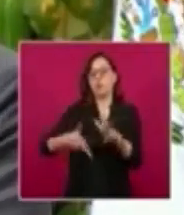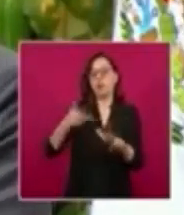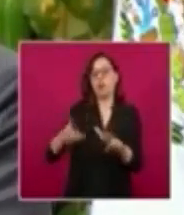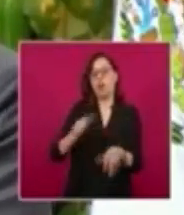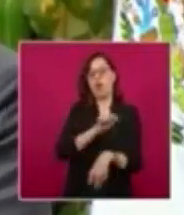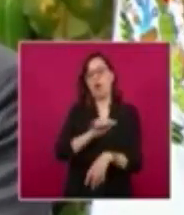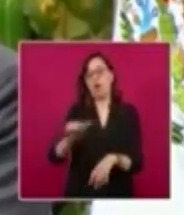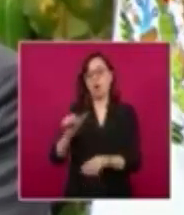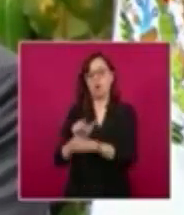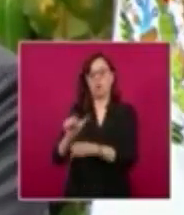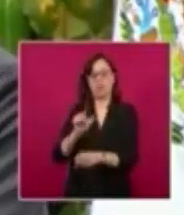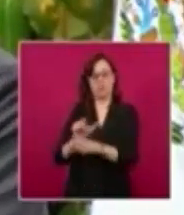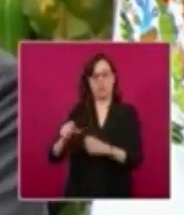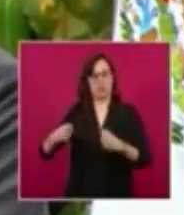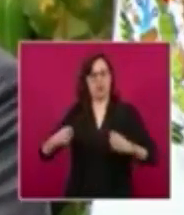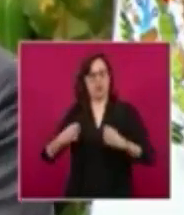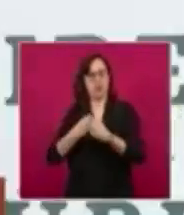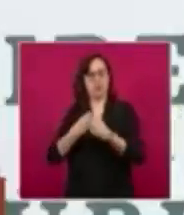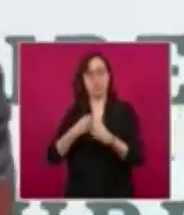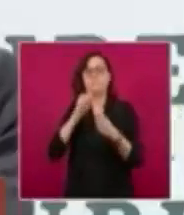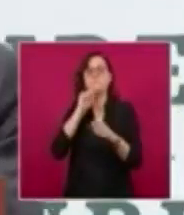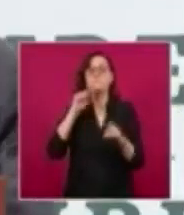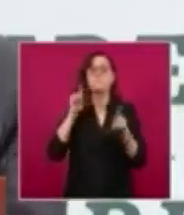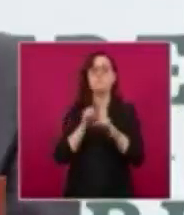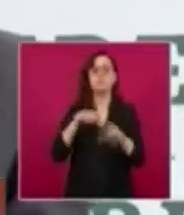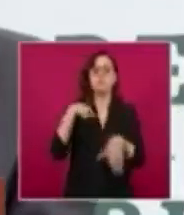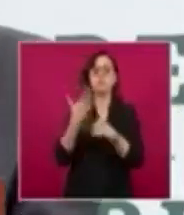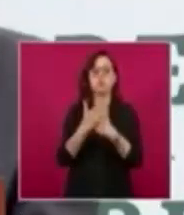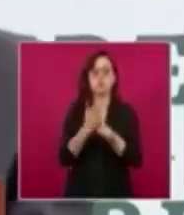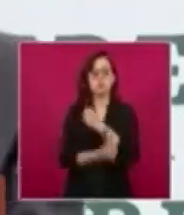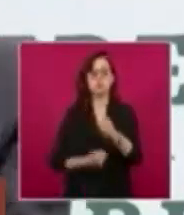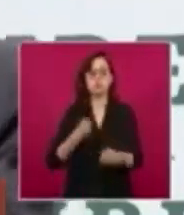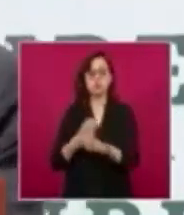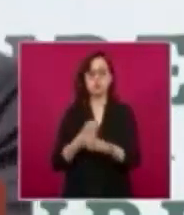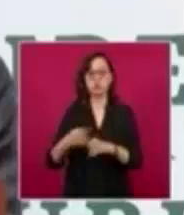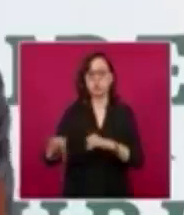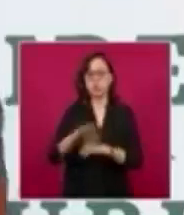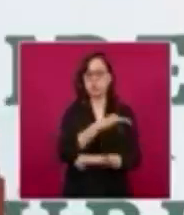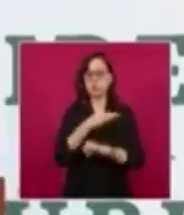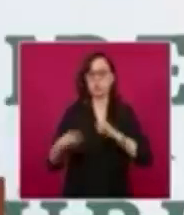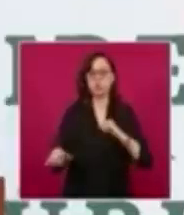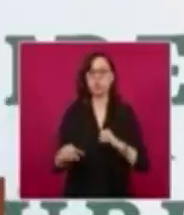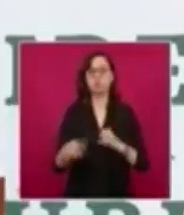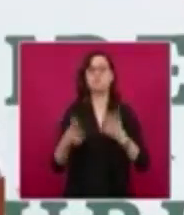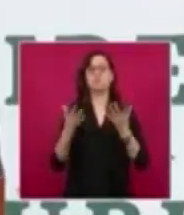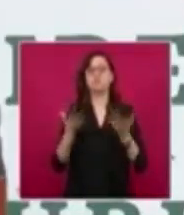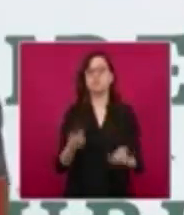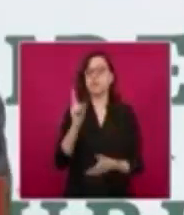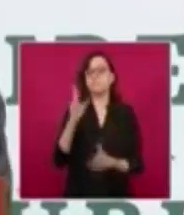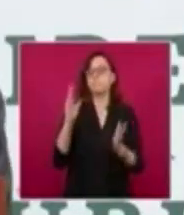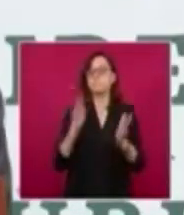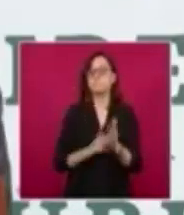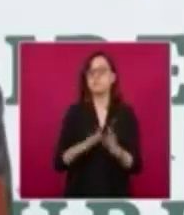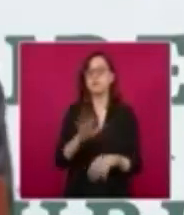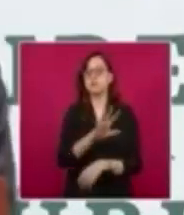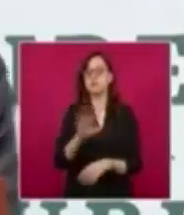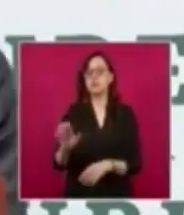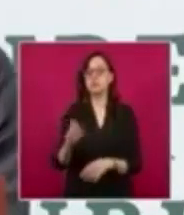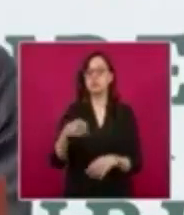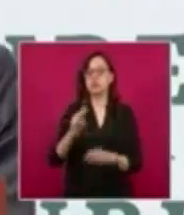país tener una nueva ley minera, y amerita que el litio sea considerado como la